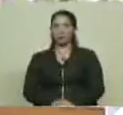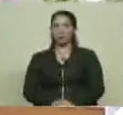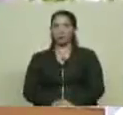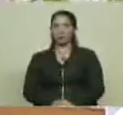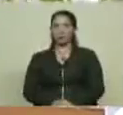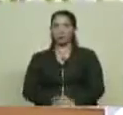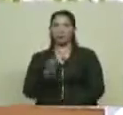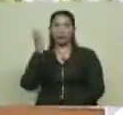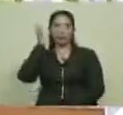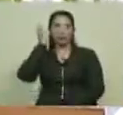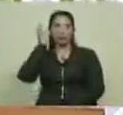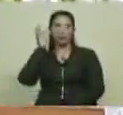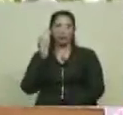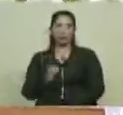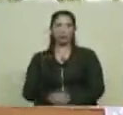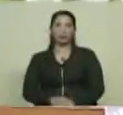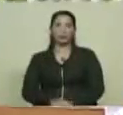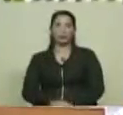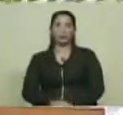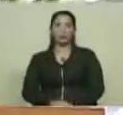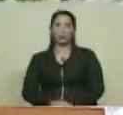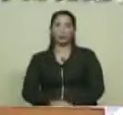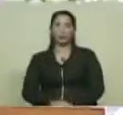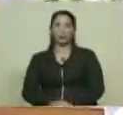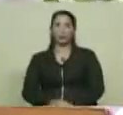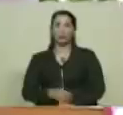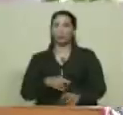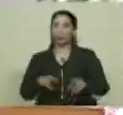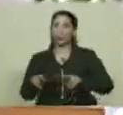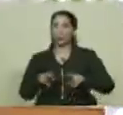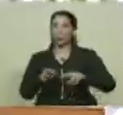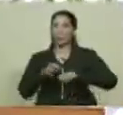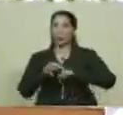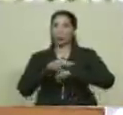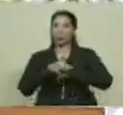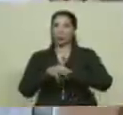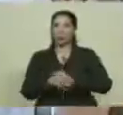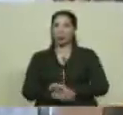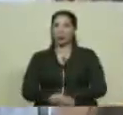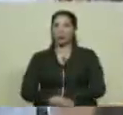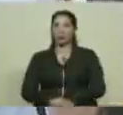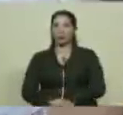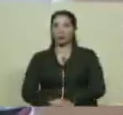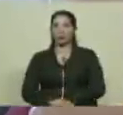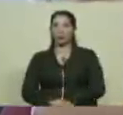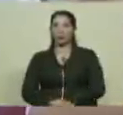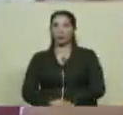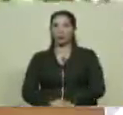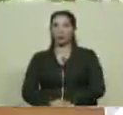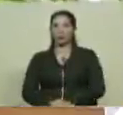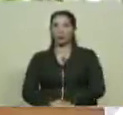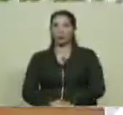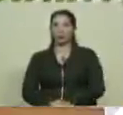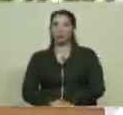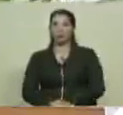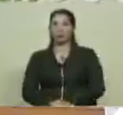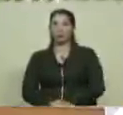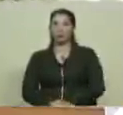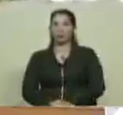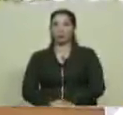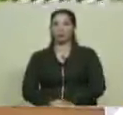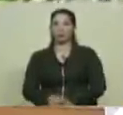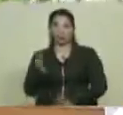Ciudadana licenciada Elsie Briceño, contralora del municipio de Iribarren. Puras mujeres, vale. Mujeres al